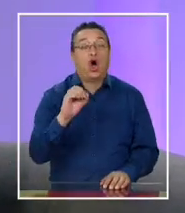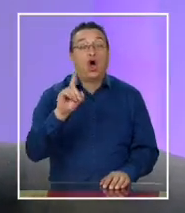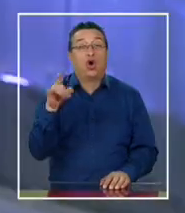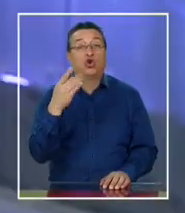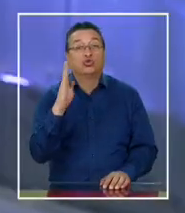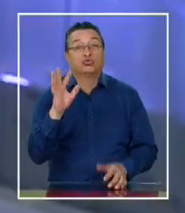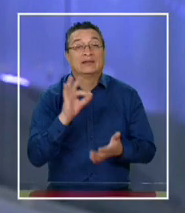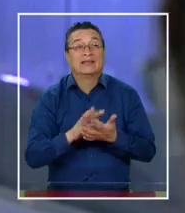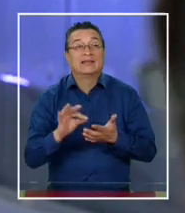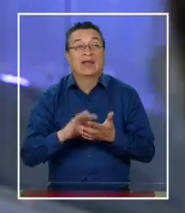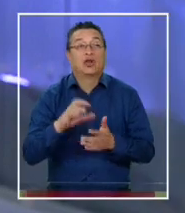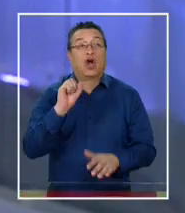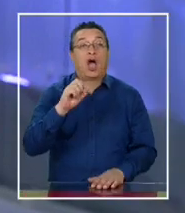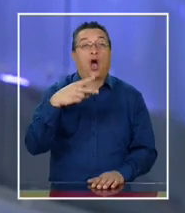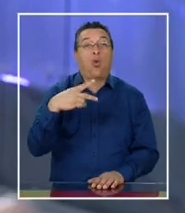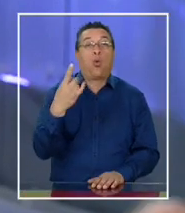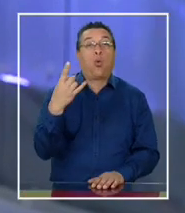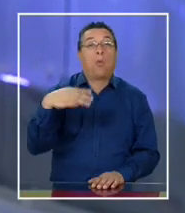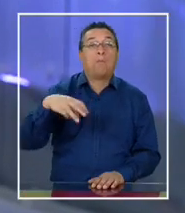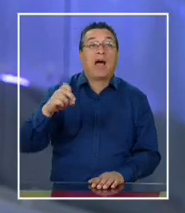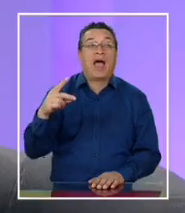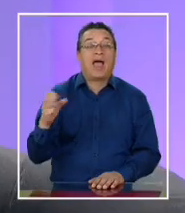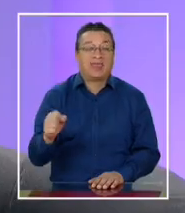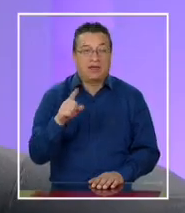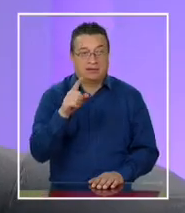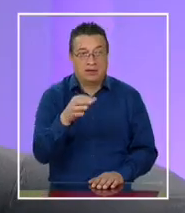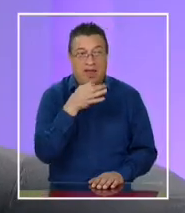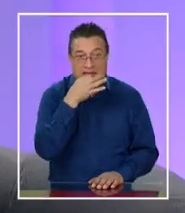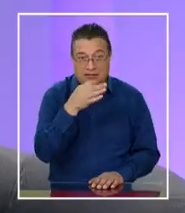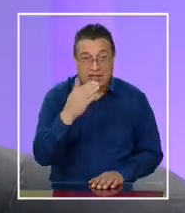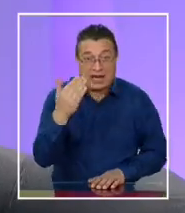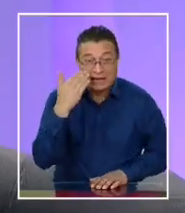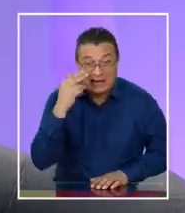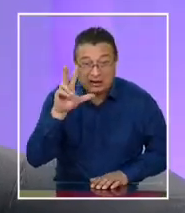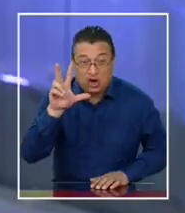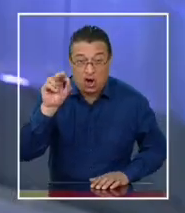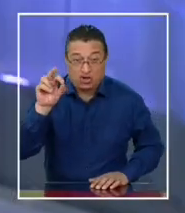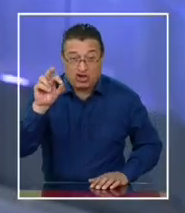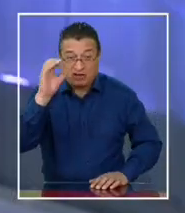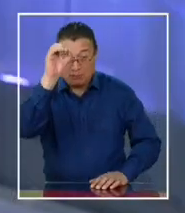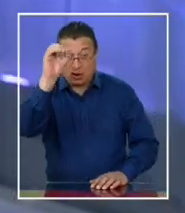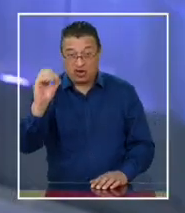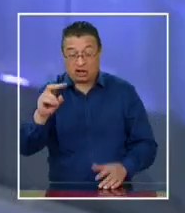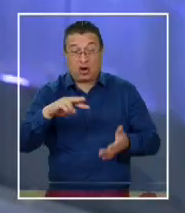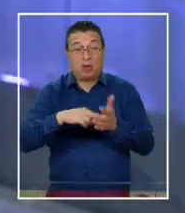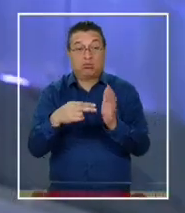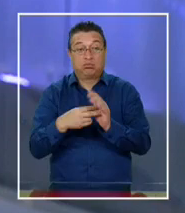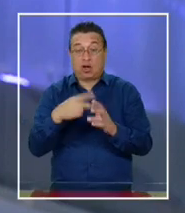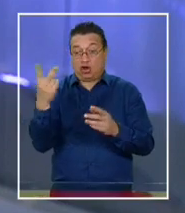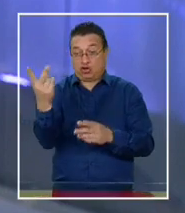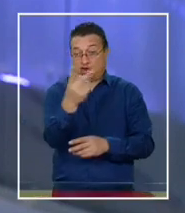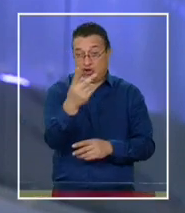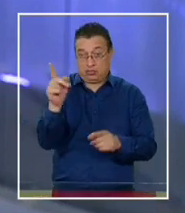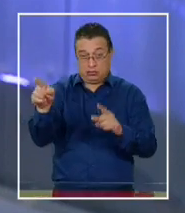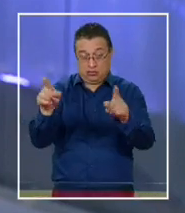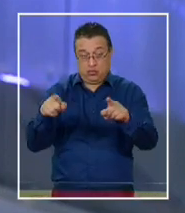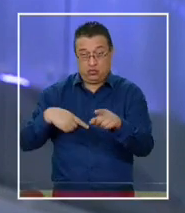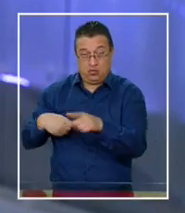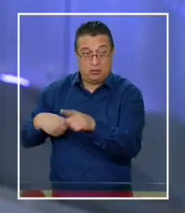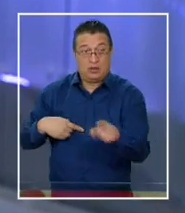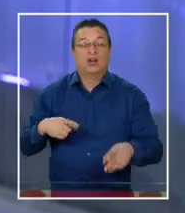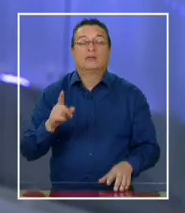subsecretario Ahumada si los contabilizamos polémicas hay distintas cosas